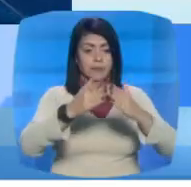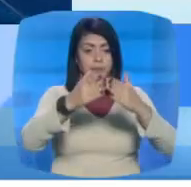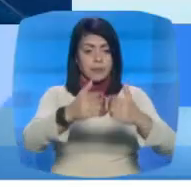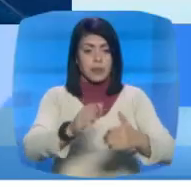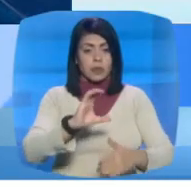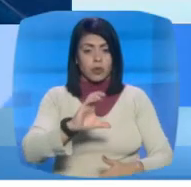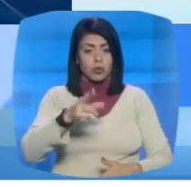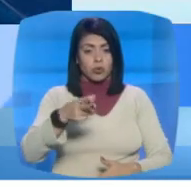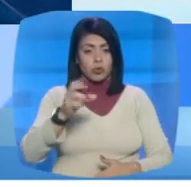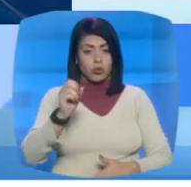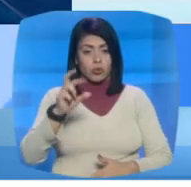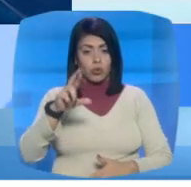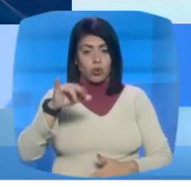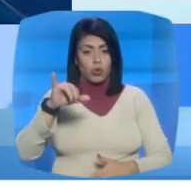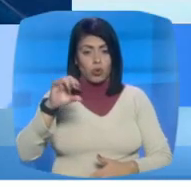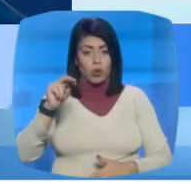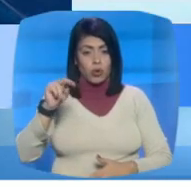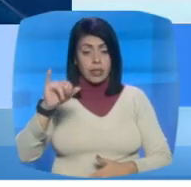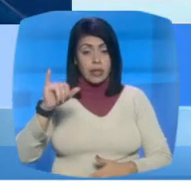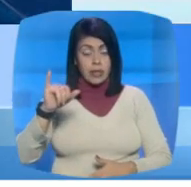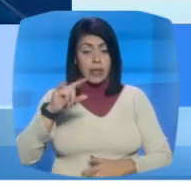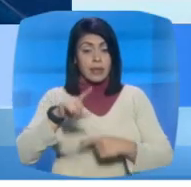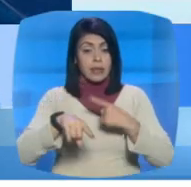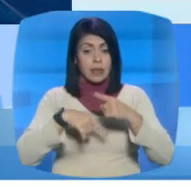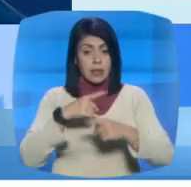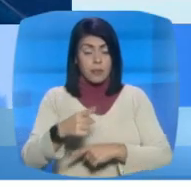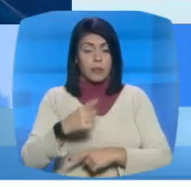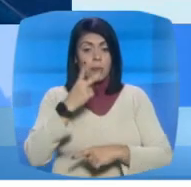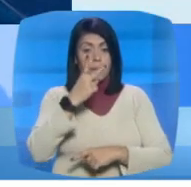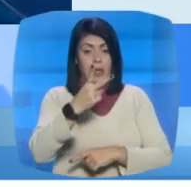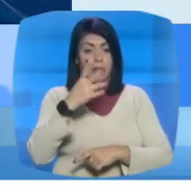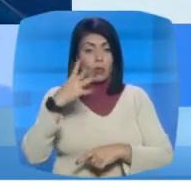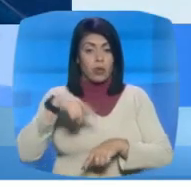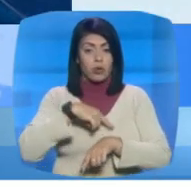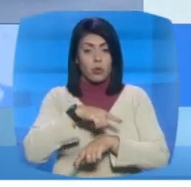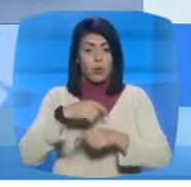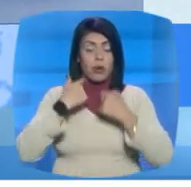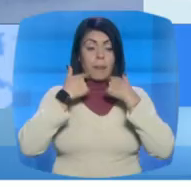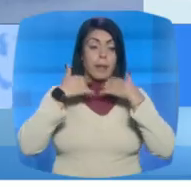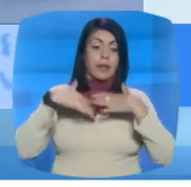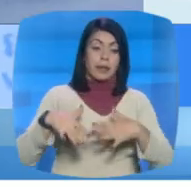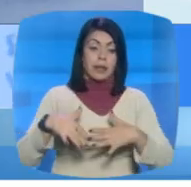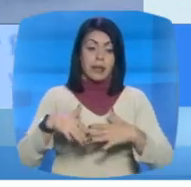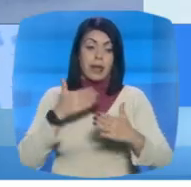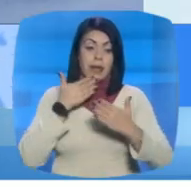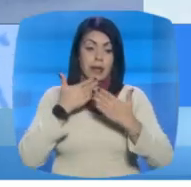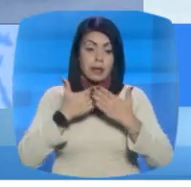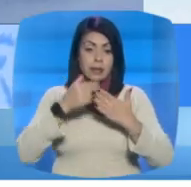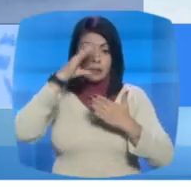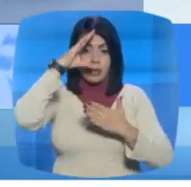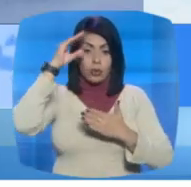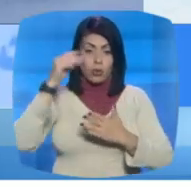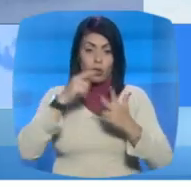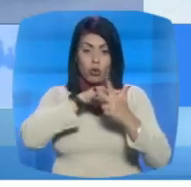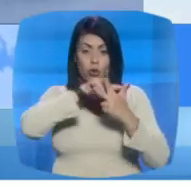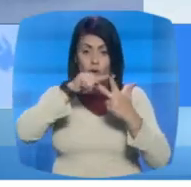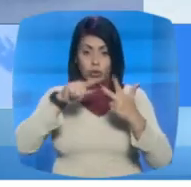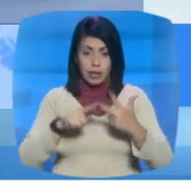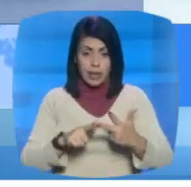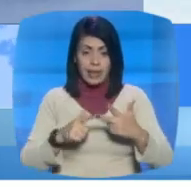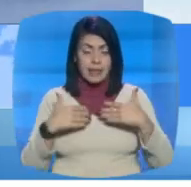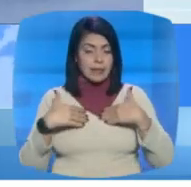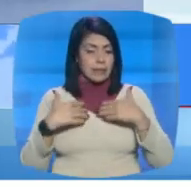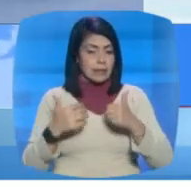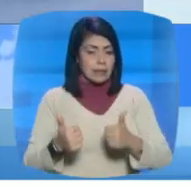de Choroní, municipio Girardot, después de más de 24 horas perdidos. Por fortuna, los tres tripulantes se encontraban